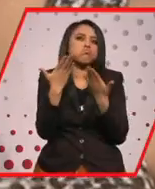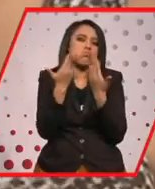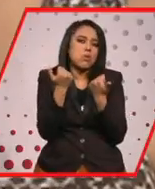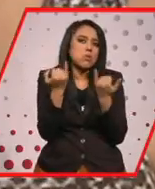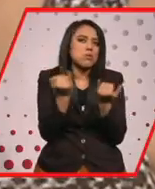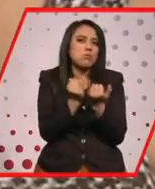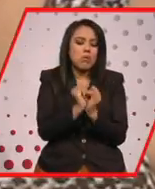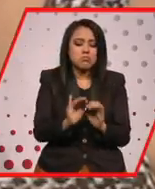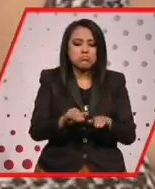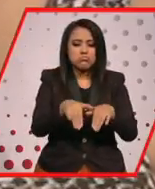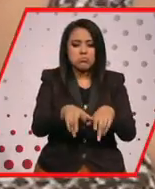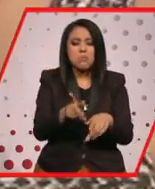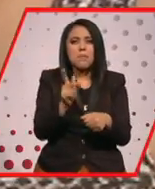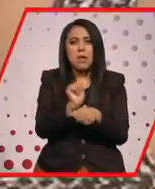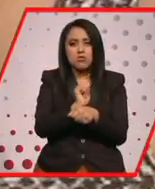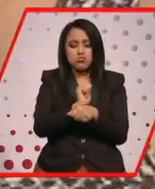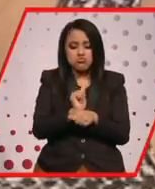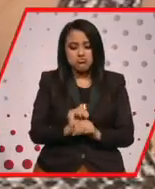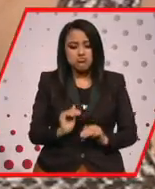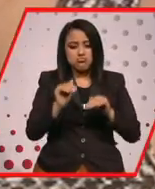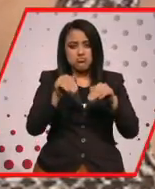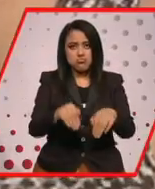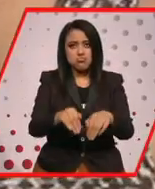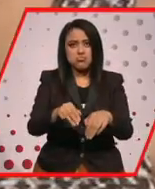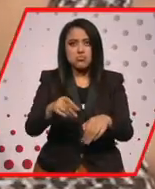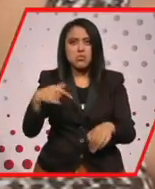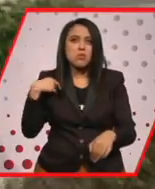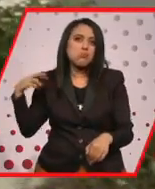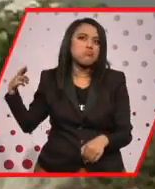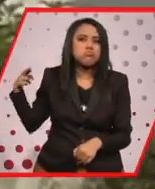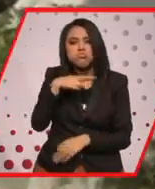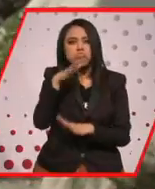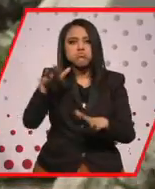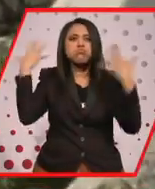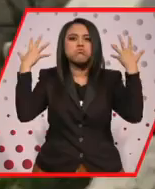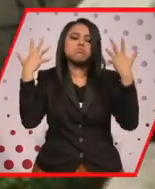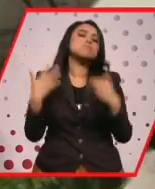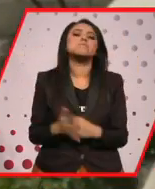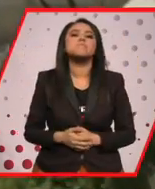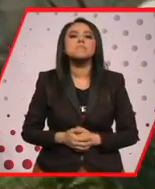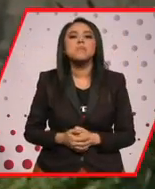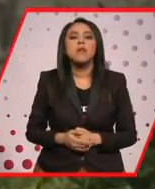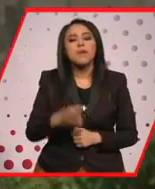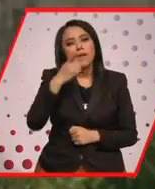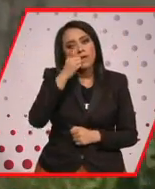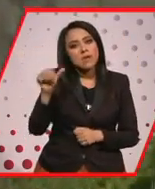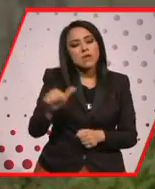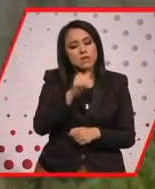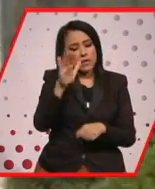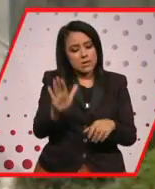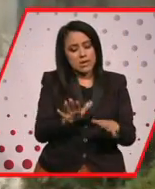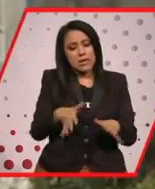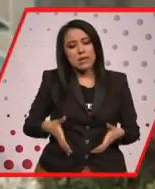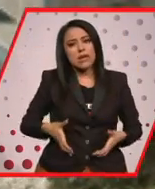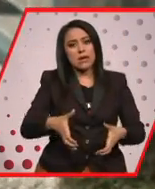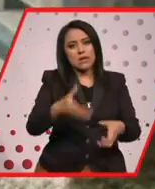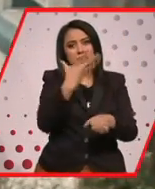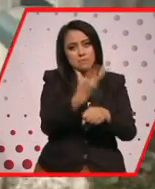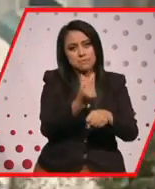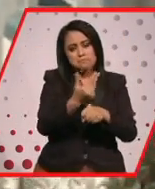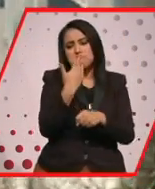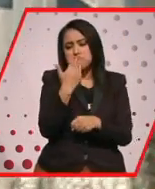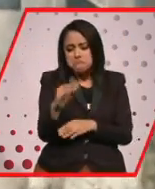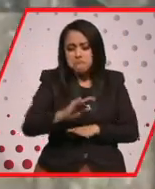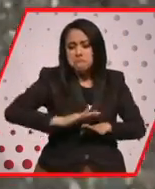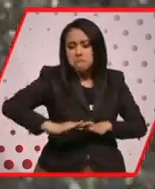carros, porque pasan, pero parece pista de carreras. La carpeta asfáltica fue reparada, pero la fuga de agua de más de